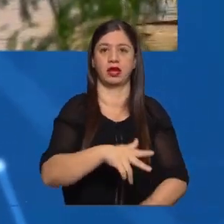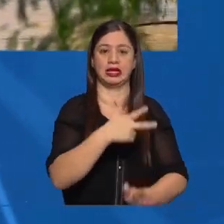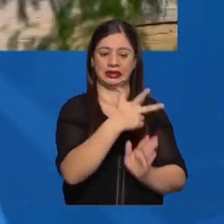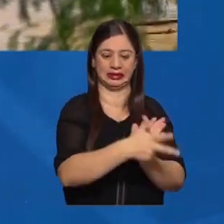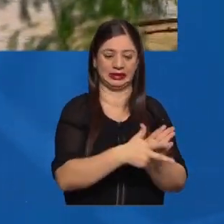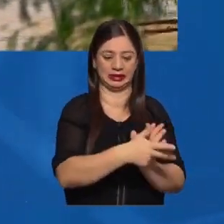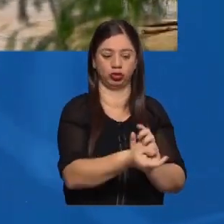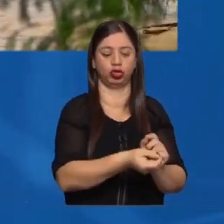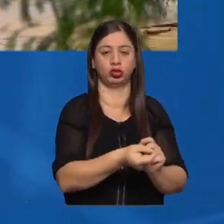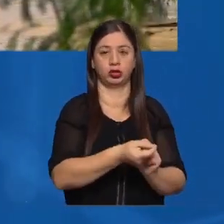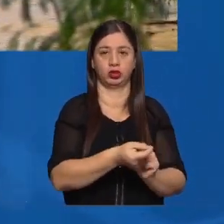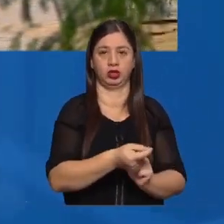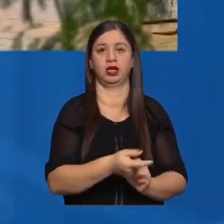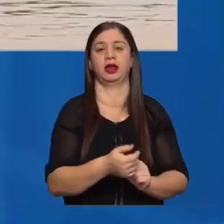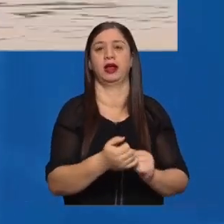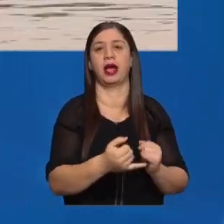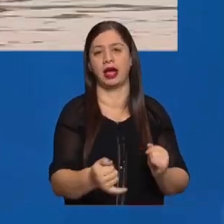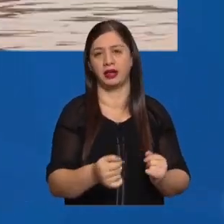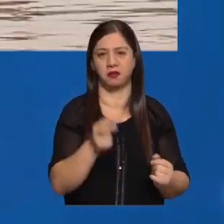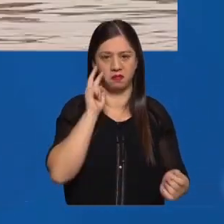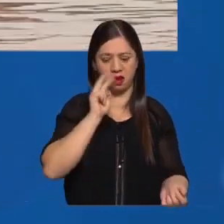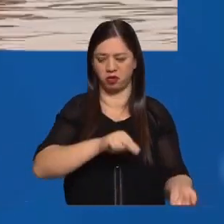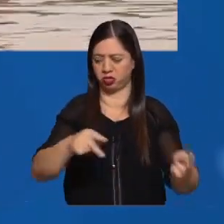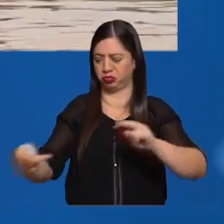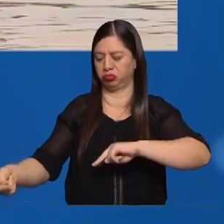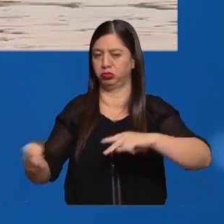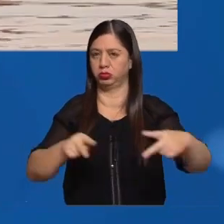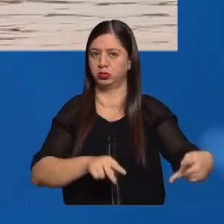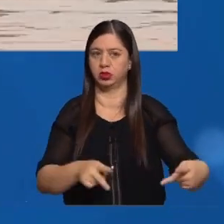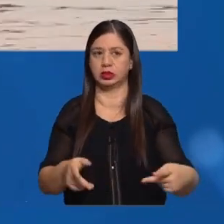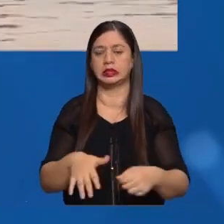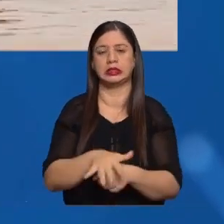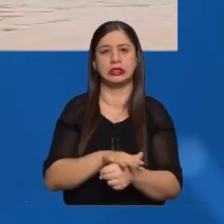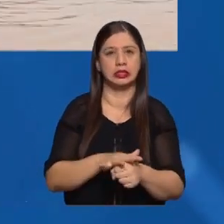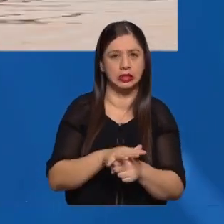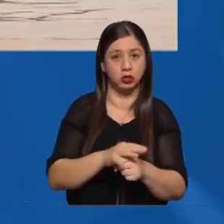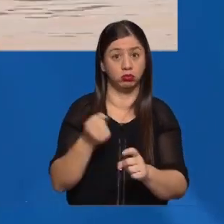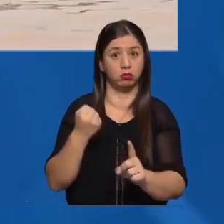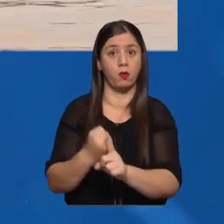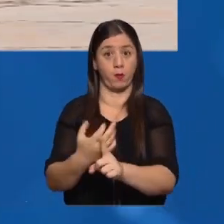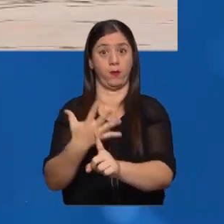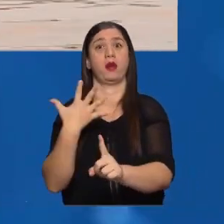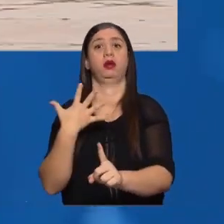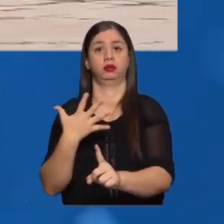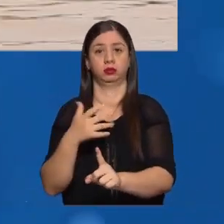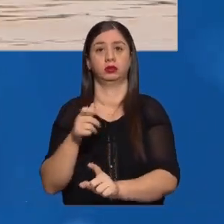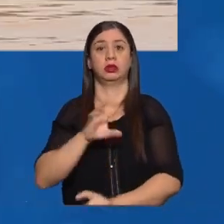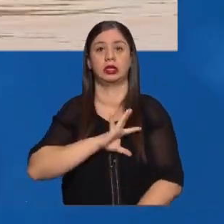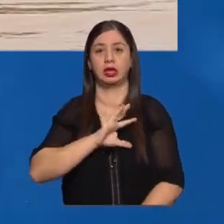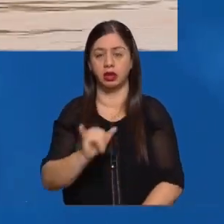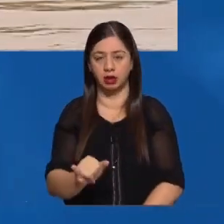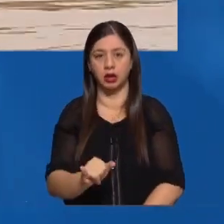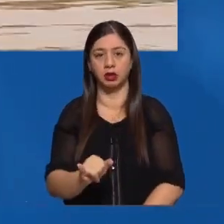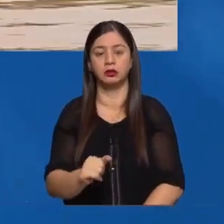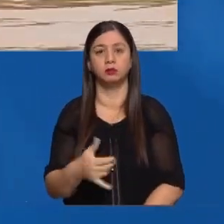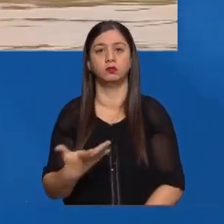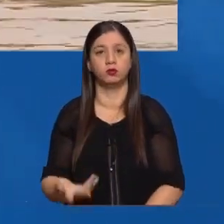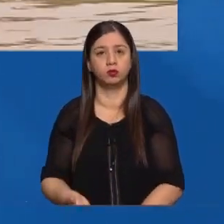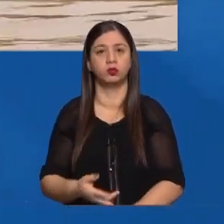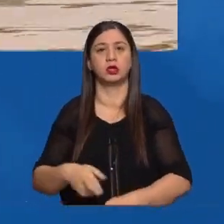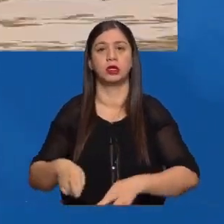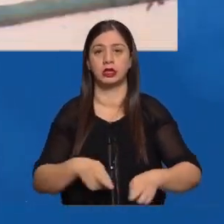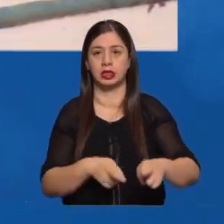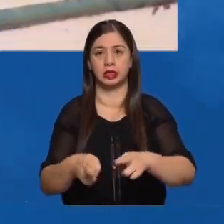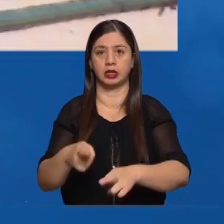ferrocarril. Allí vamos a ver contrastes, ¿no? Algunas situaciones de impacto que todavía la ciudad de Cali le presenta a un río como